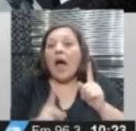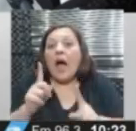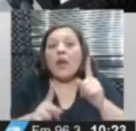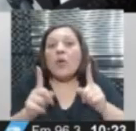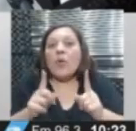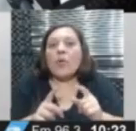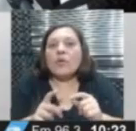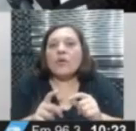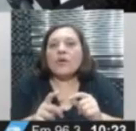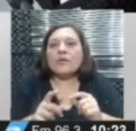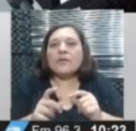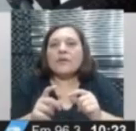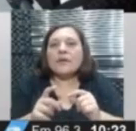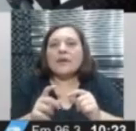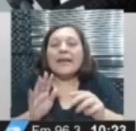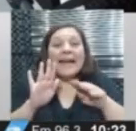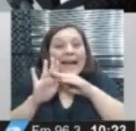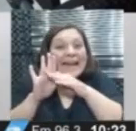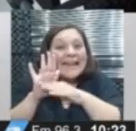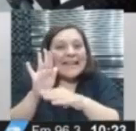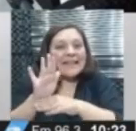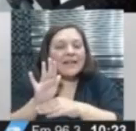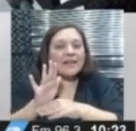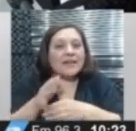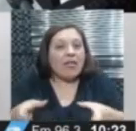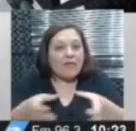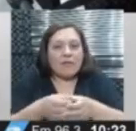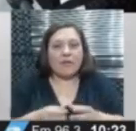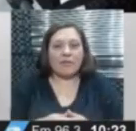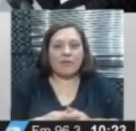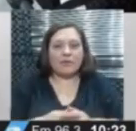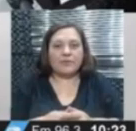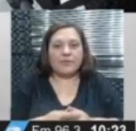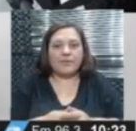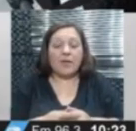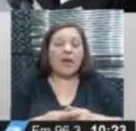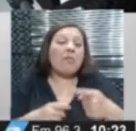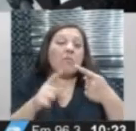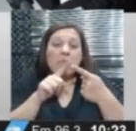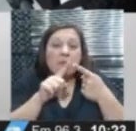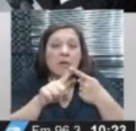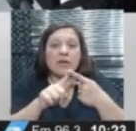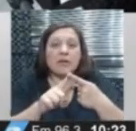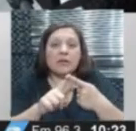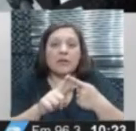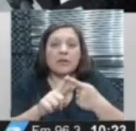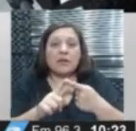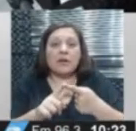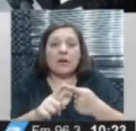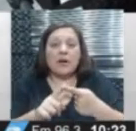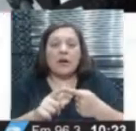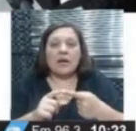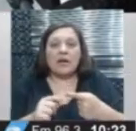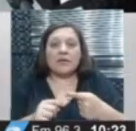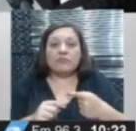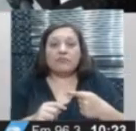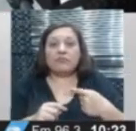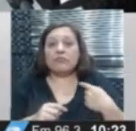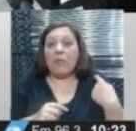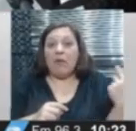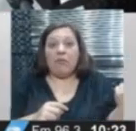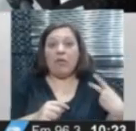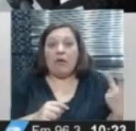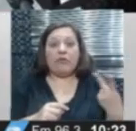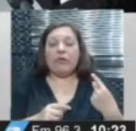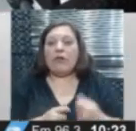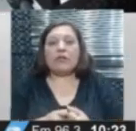caracter claro nosotros no tenemos miedo en decir que somos negros porque somos negros no Por más que pongan ah un poco por ahí las